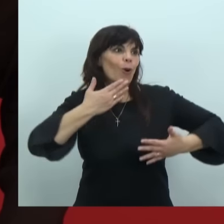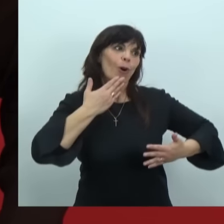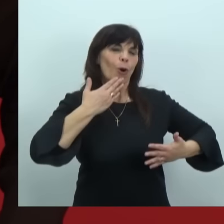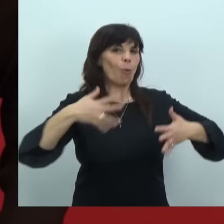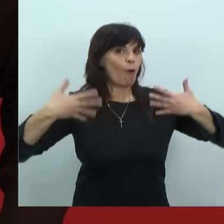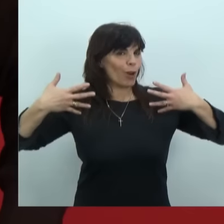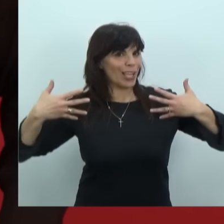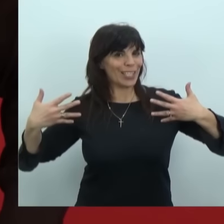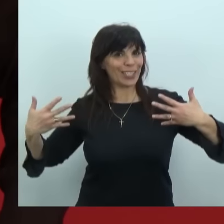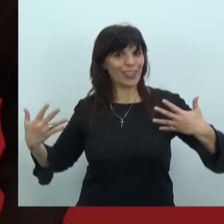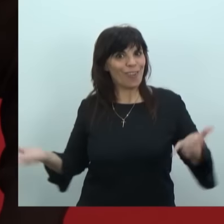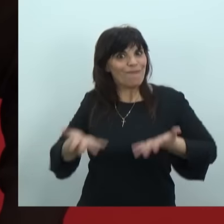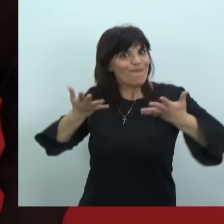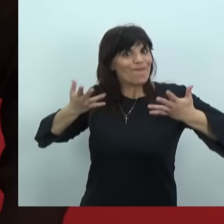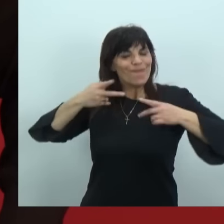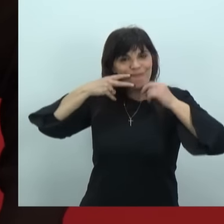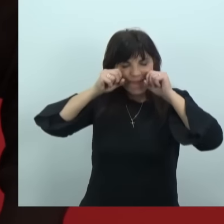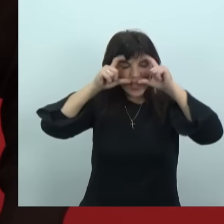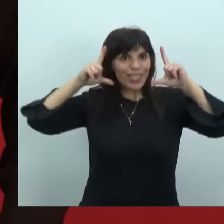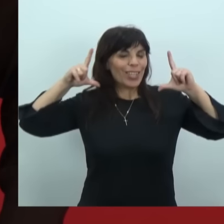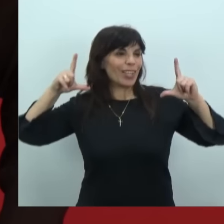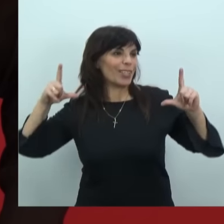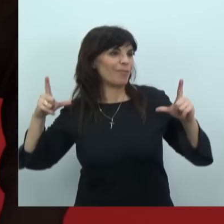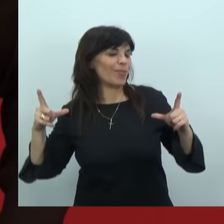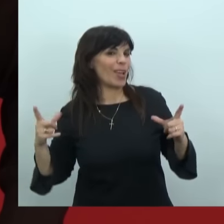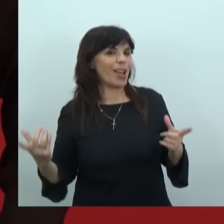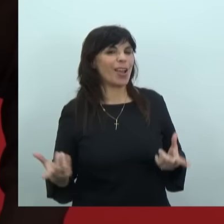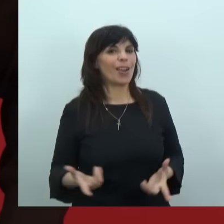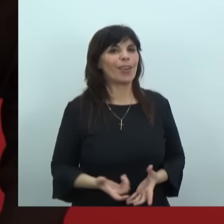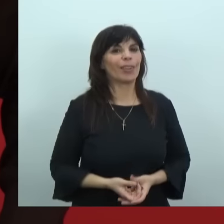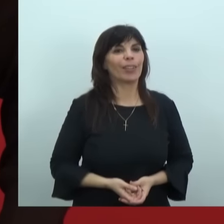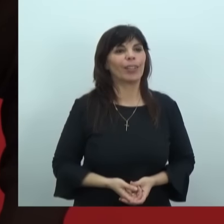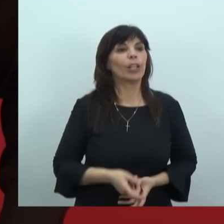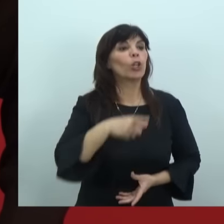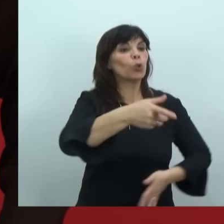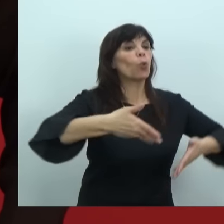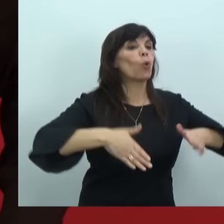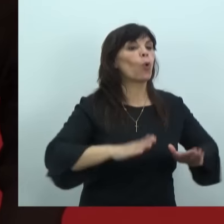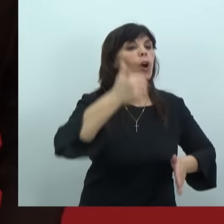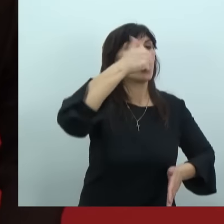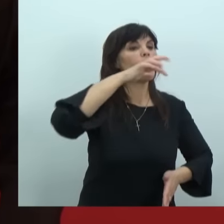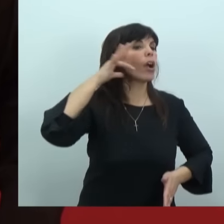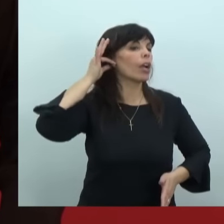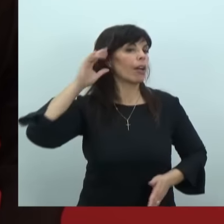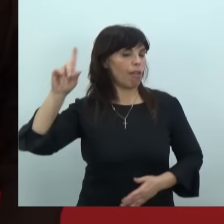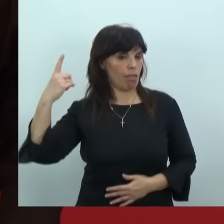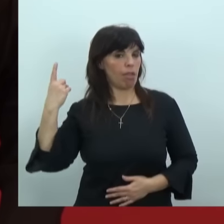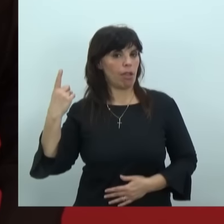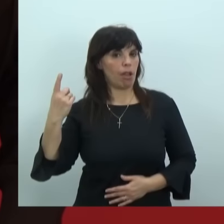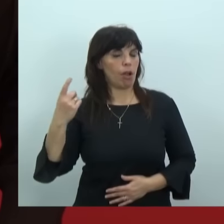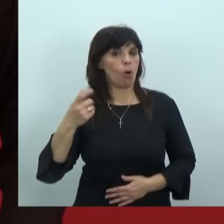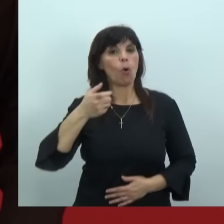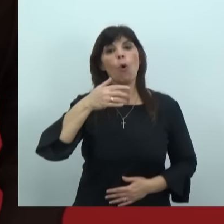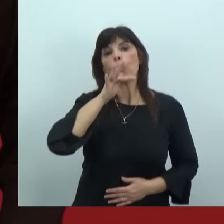y despierto, te anima, te confirma como hijo o hija de Dios. Una promesa de Dios es